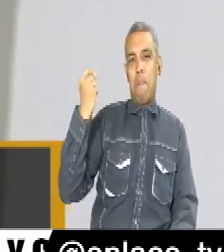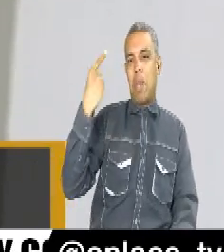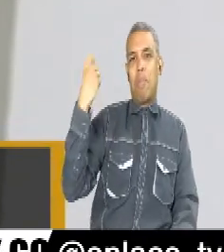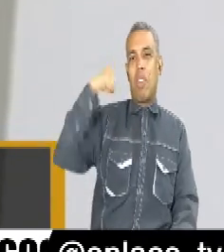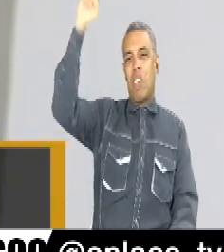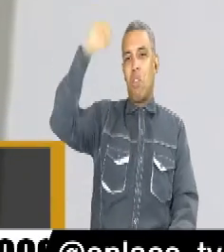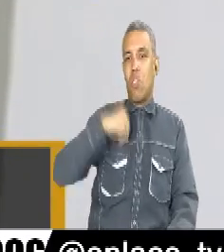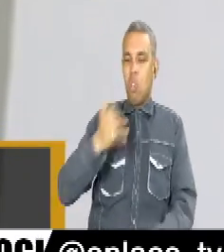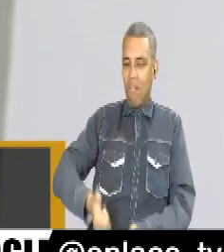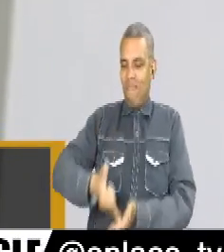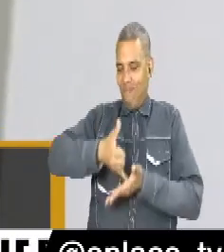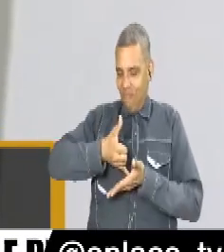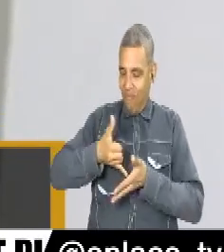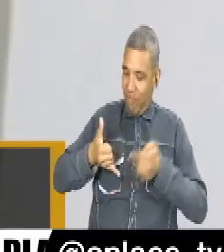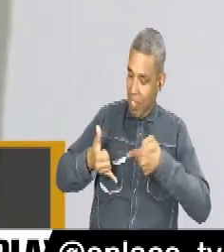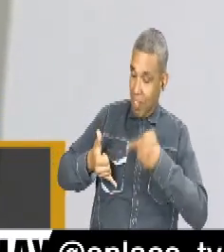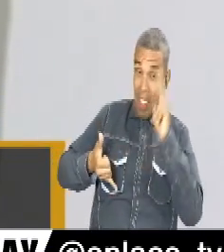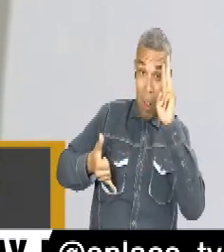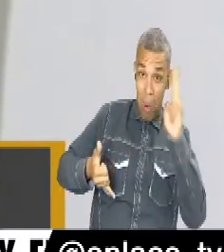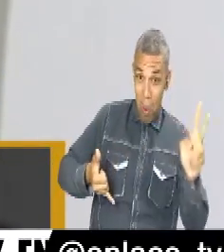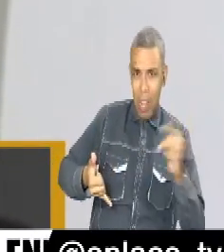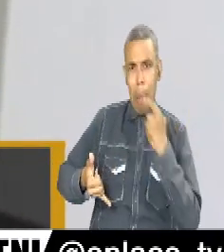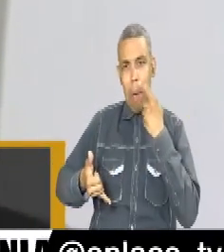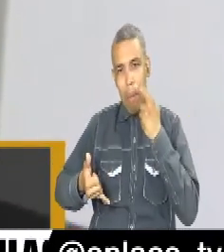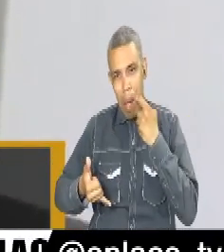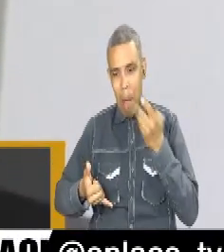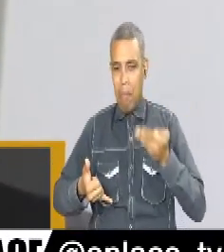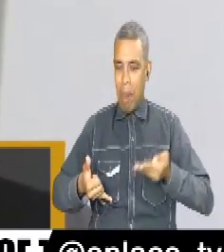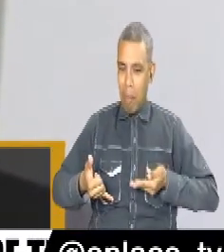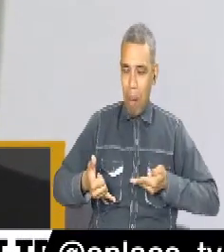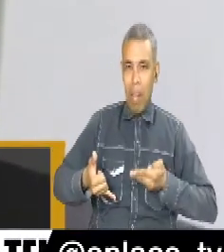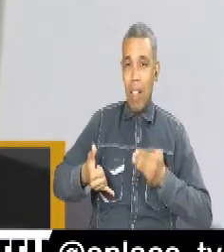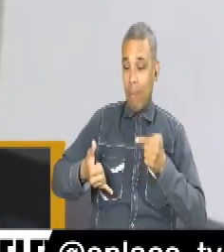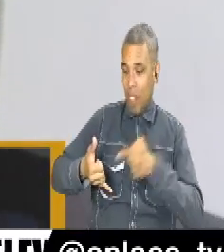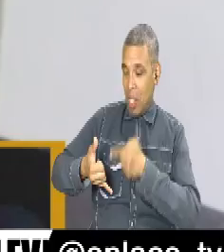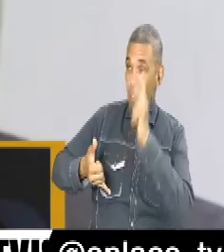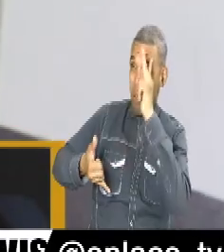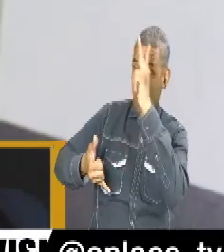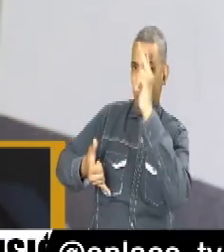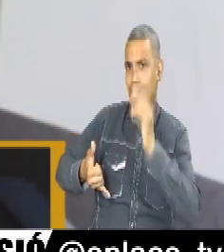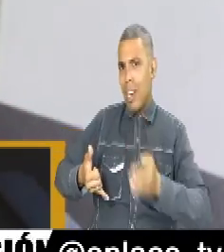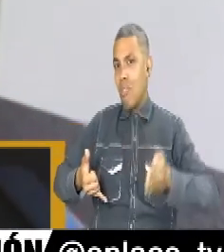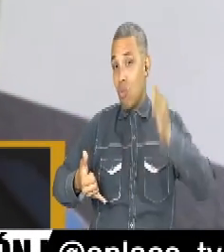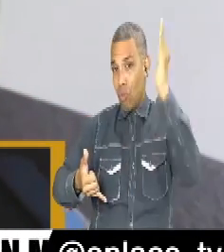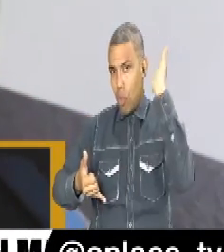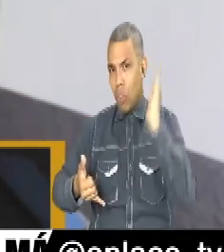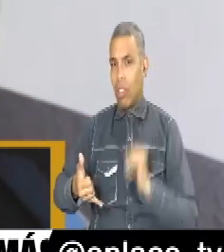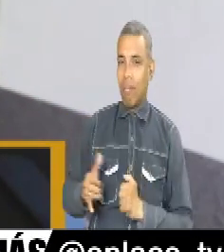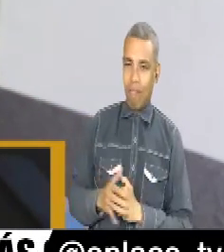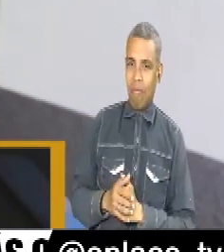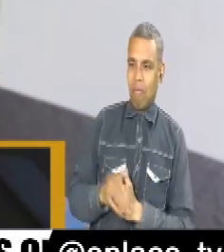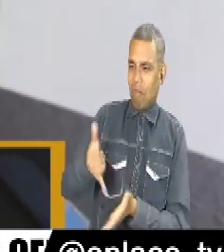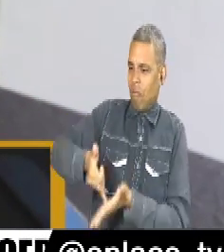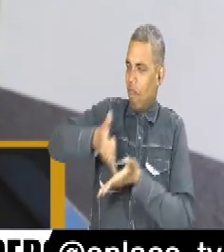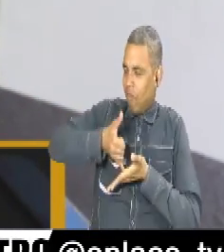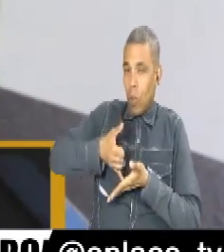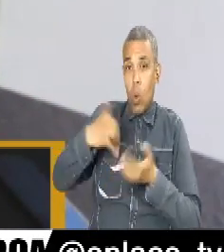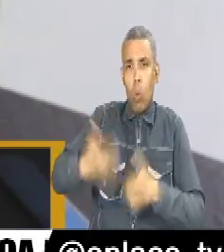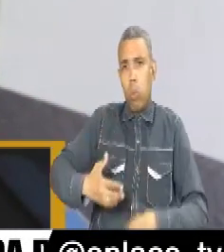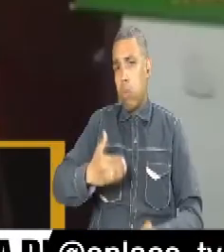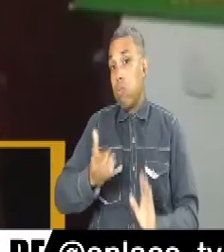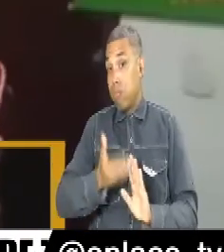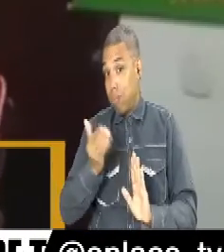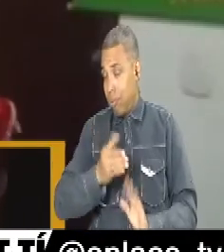a Dios y pues la competencia estuvo muy reñida con gente de Valledupar,